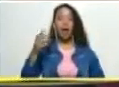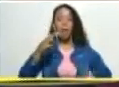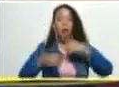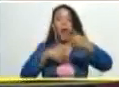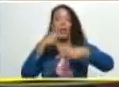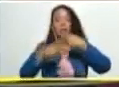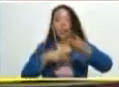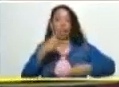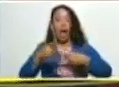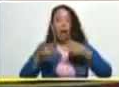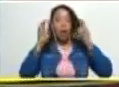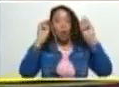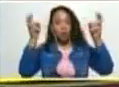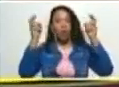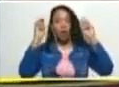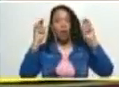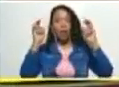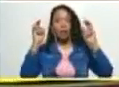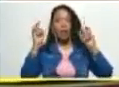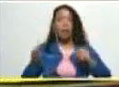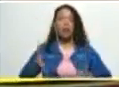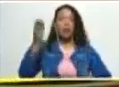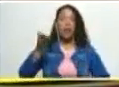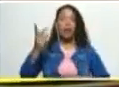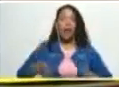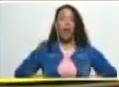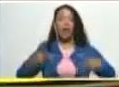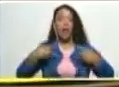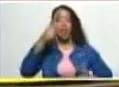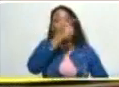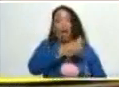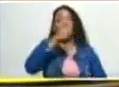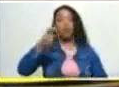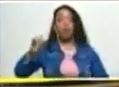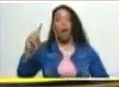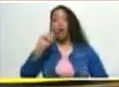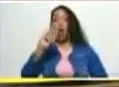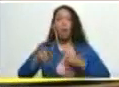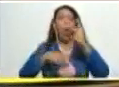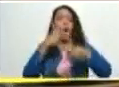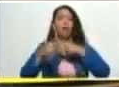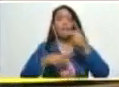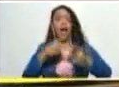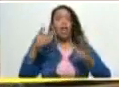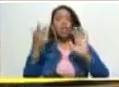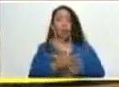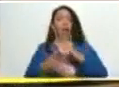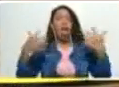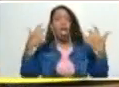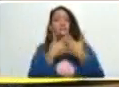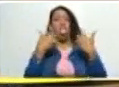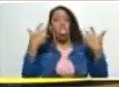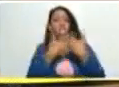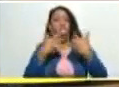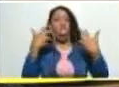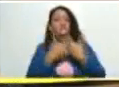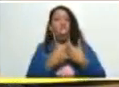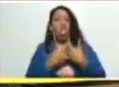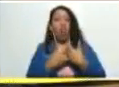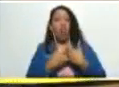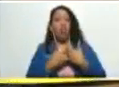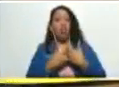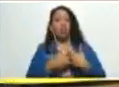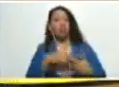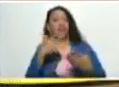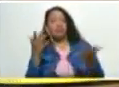repolitizarla con los temas útiles para la vida de la gente no repolitizarla con conflictos estériles de